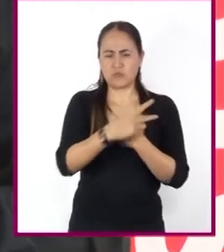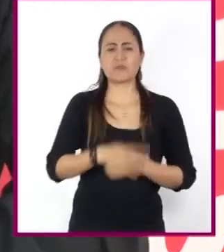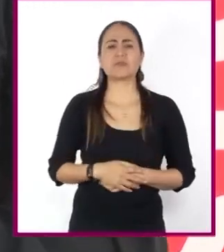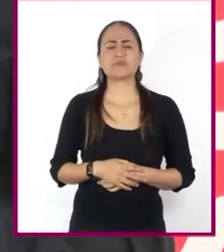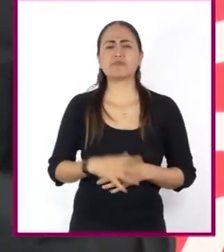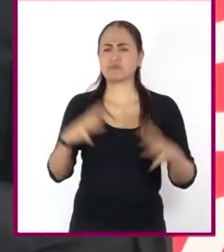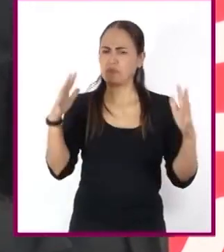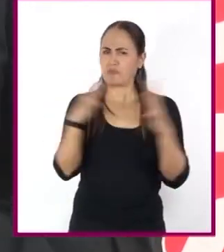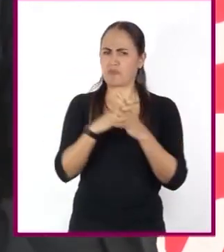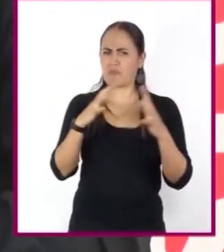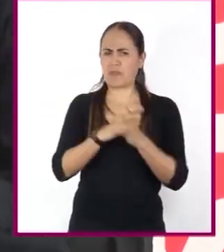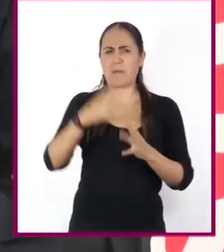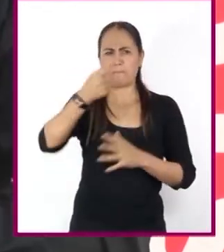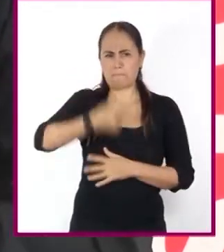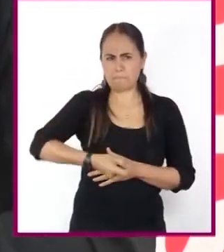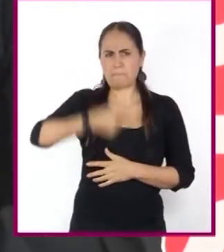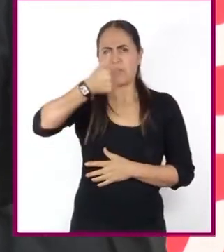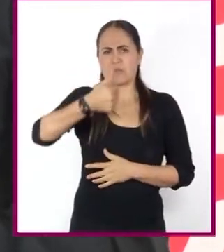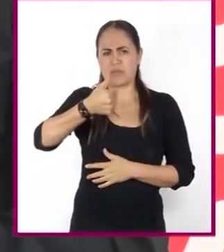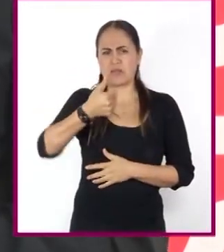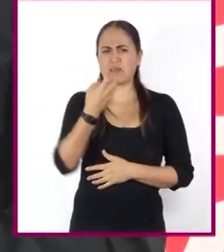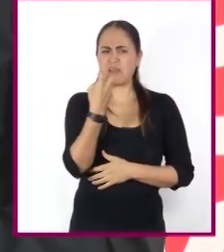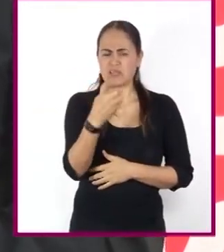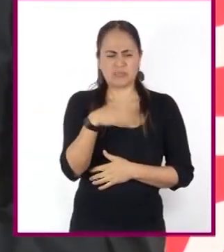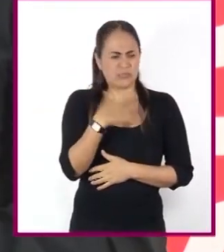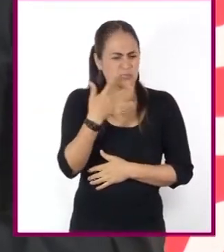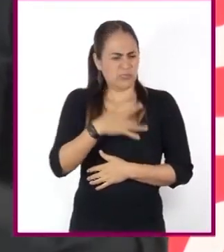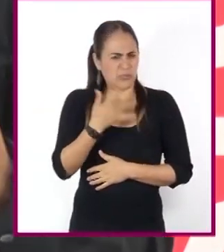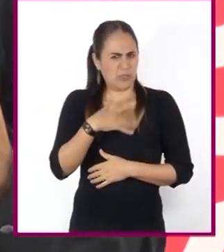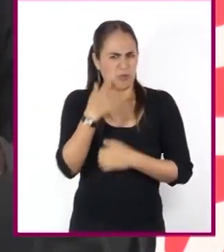los indujo a difundir ese sentimiento